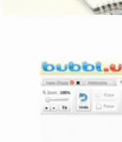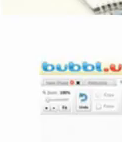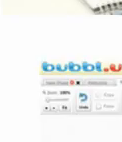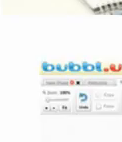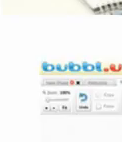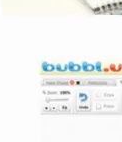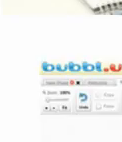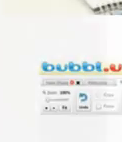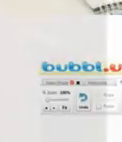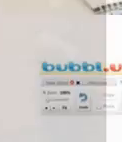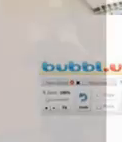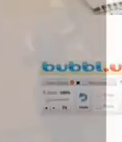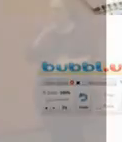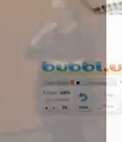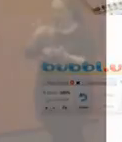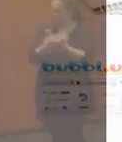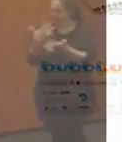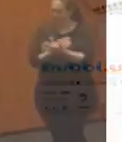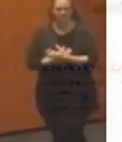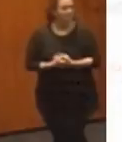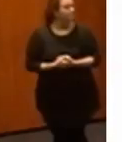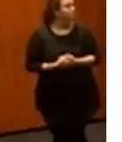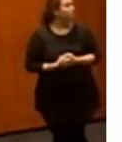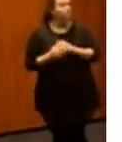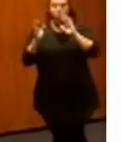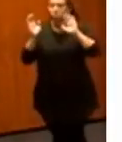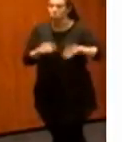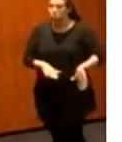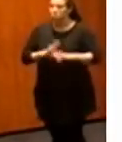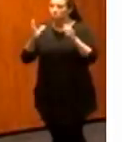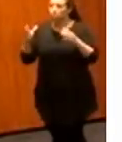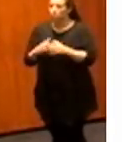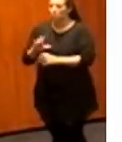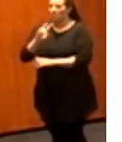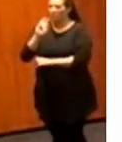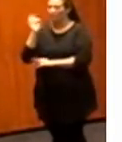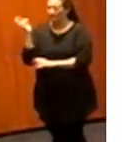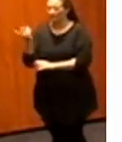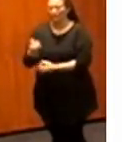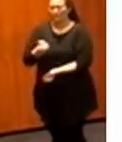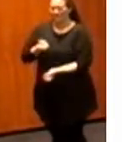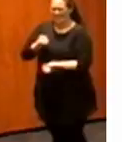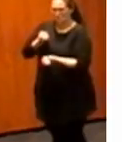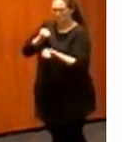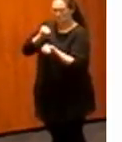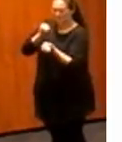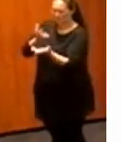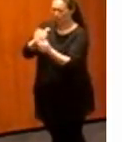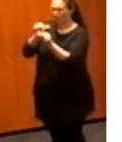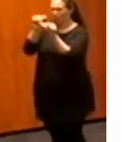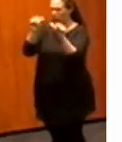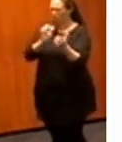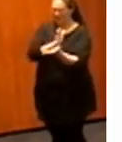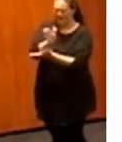relaciones. Y en tercer lugar, proporcionar múltiples formas de acción y expresión. Este es el meollo de la cuestión. Lo